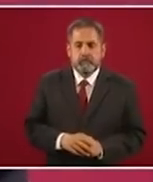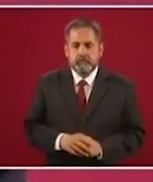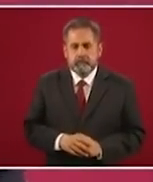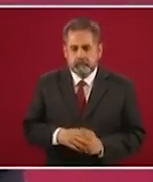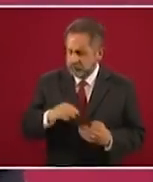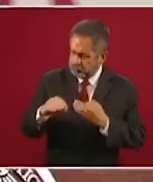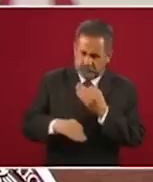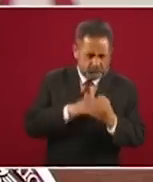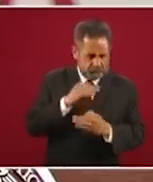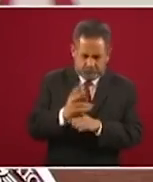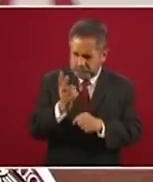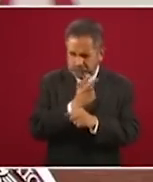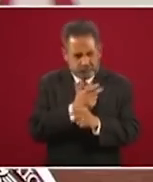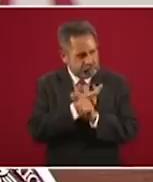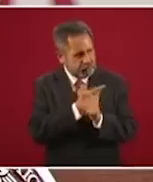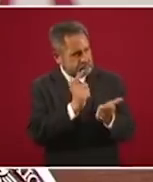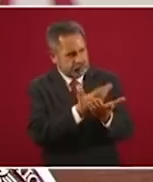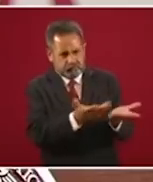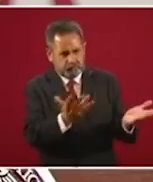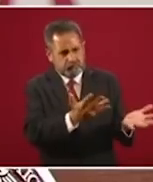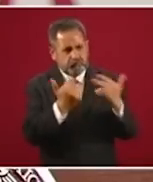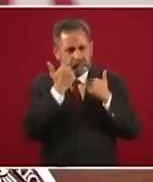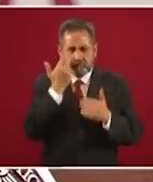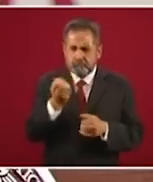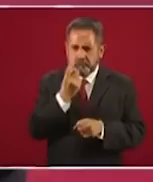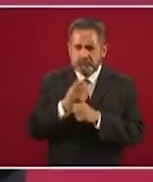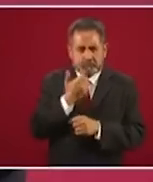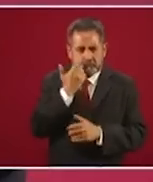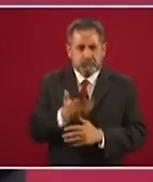Todos, vamos a invitarlos a todos.